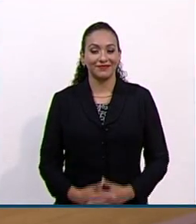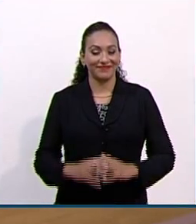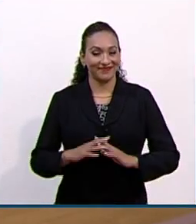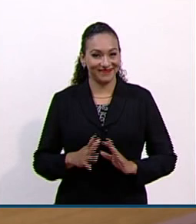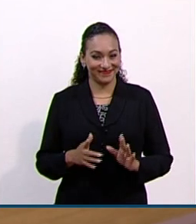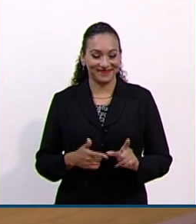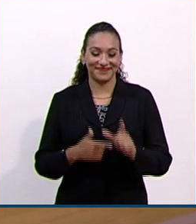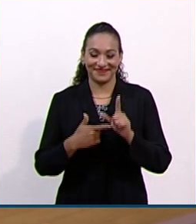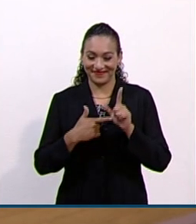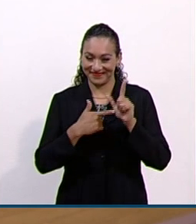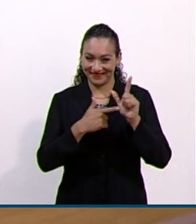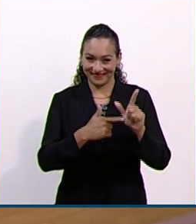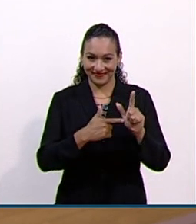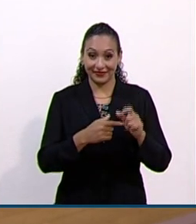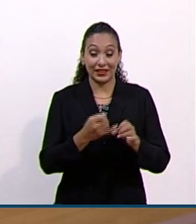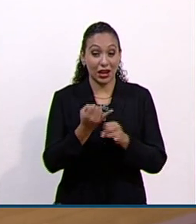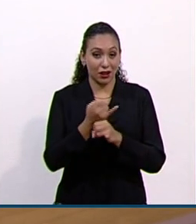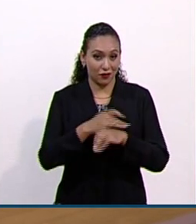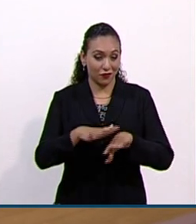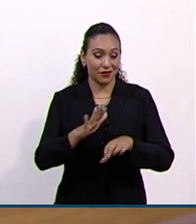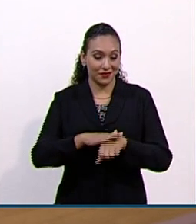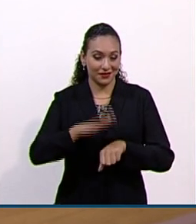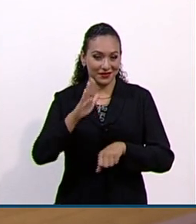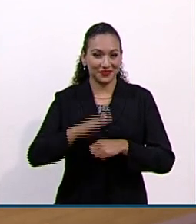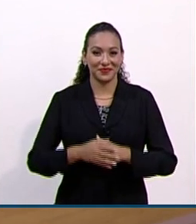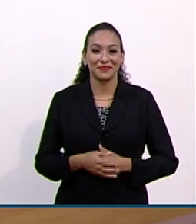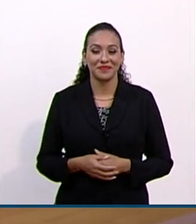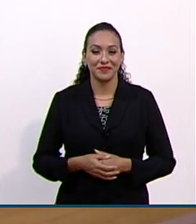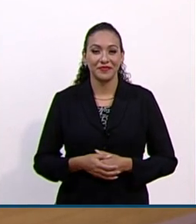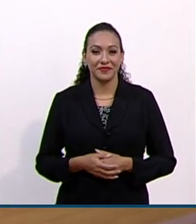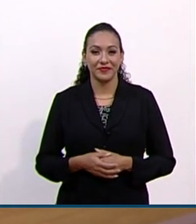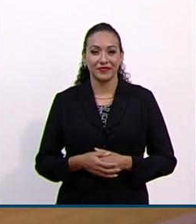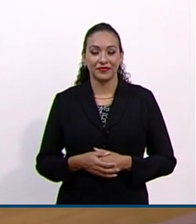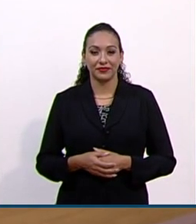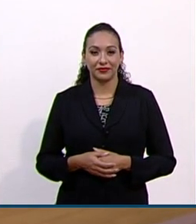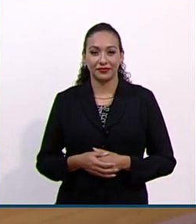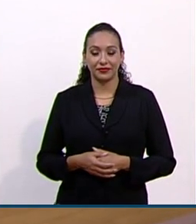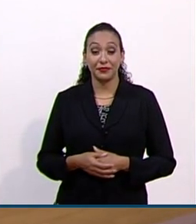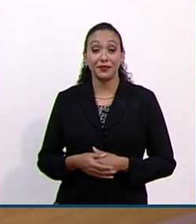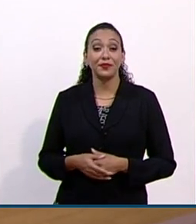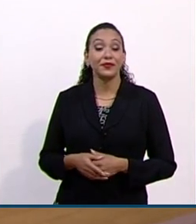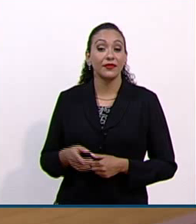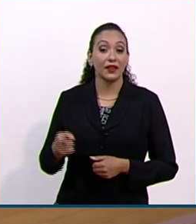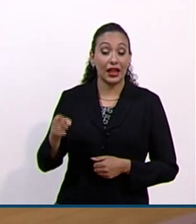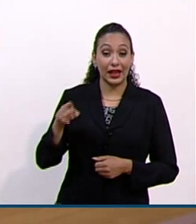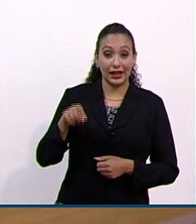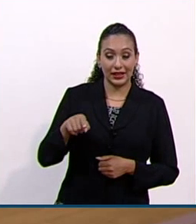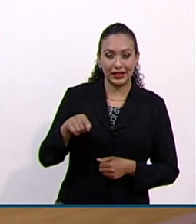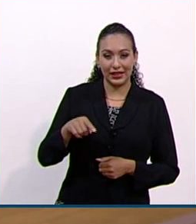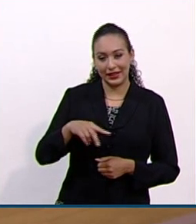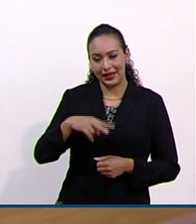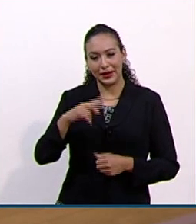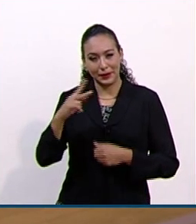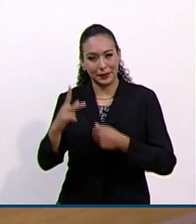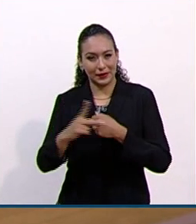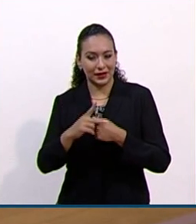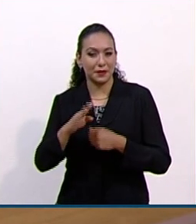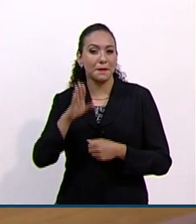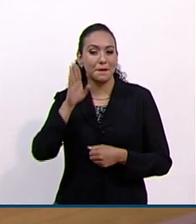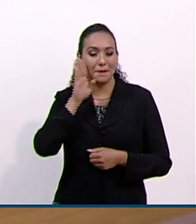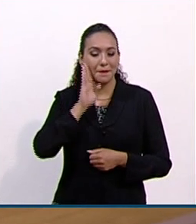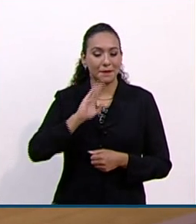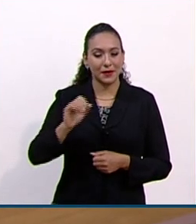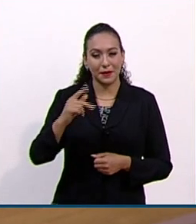Qué bueno que continúa con nosotros, le tenemos más noticias. Ante el cuerpo diplomático acreditado en el país, la magistrada